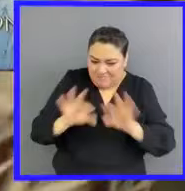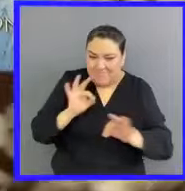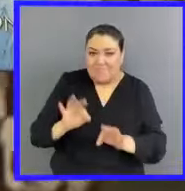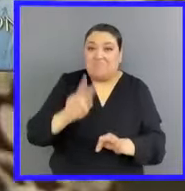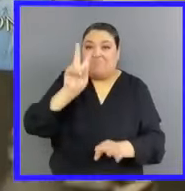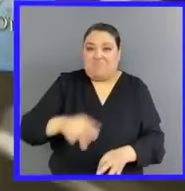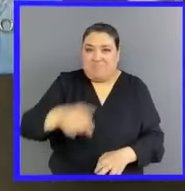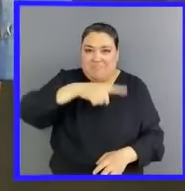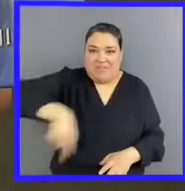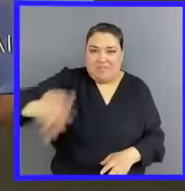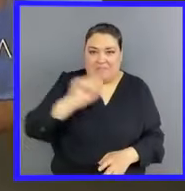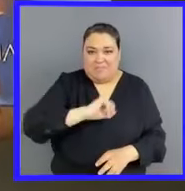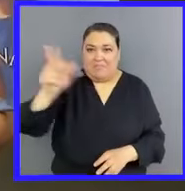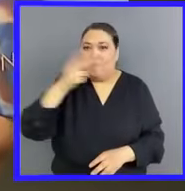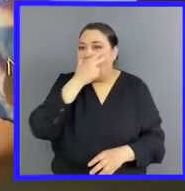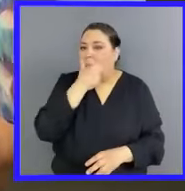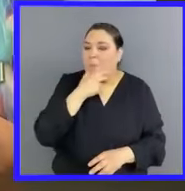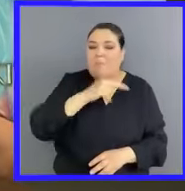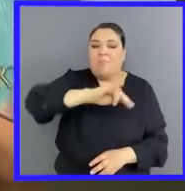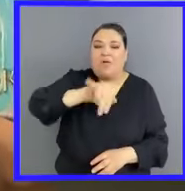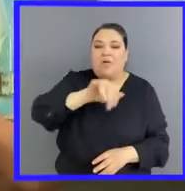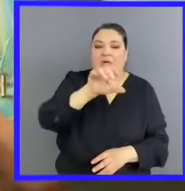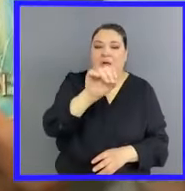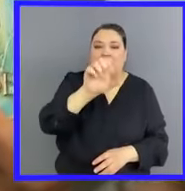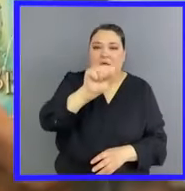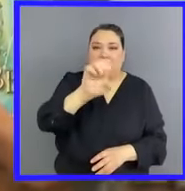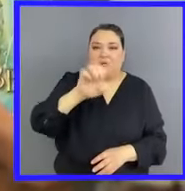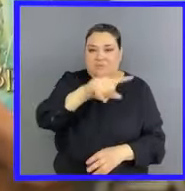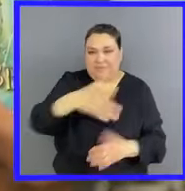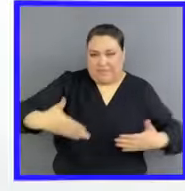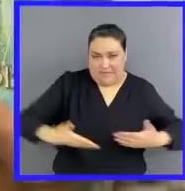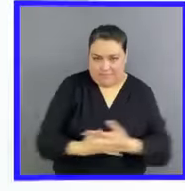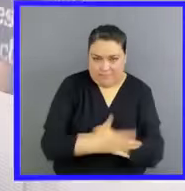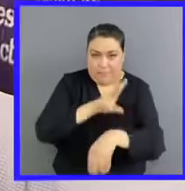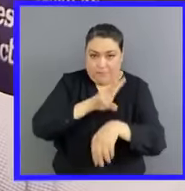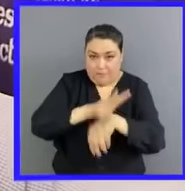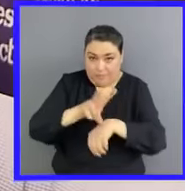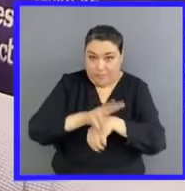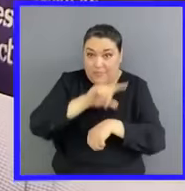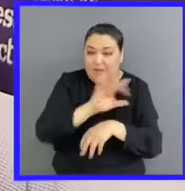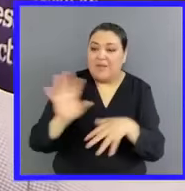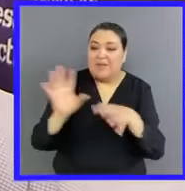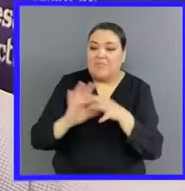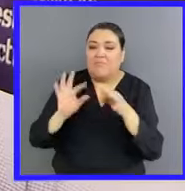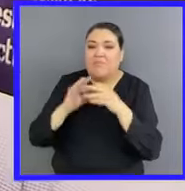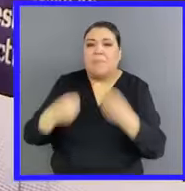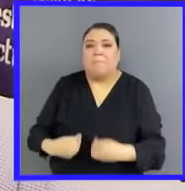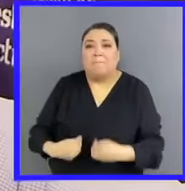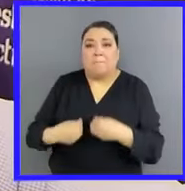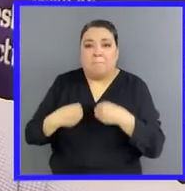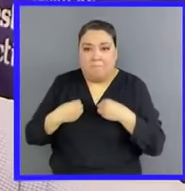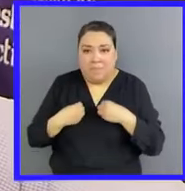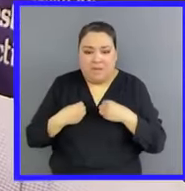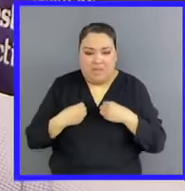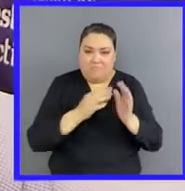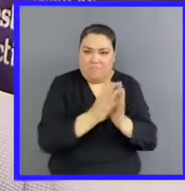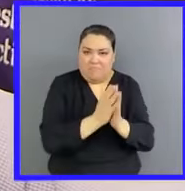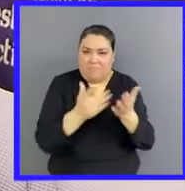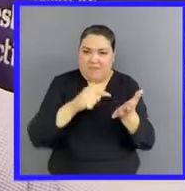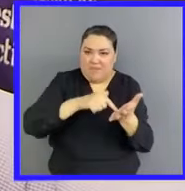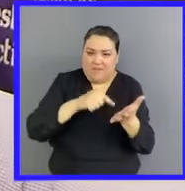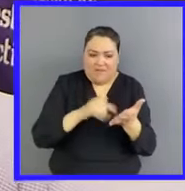José Oldenburg, originario de Venezuela, aborda la trascendencia de la vida en un formato interactivo. Y hablan